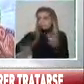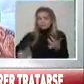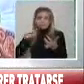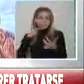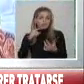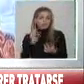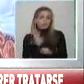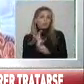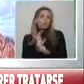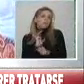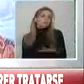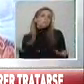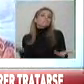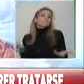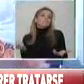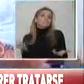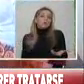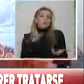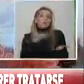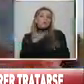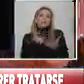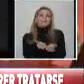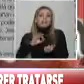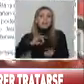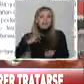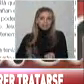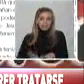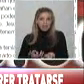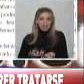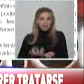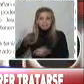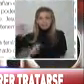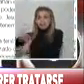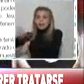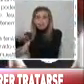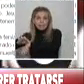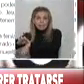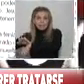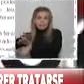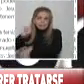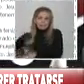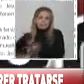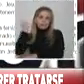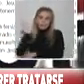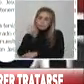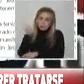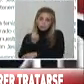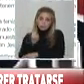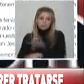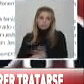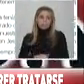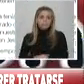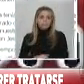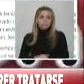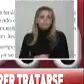derecho a la vida. Entonces me parece que eso es importante también, ¿no? La medicina es también un plan, es parte de un plan de Dios indirectamente. Quiero contar, espera, tengo que hacer una pausa. Tres